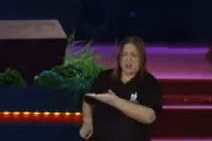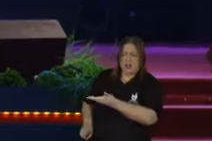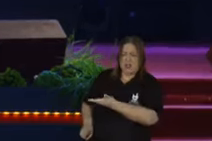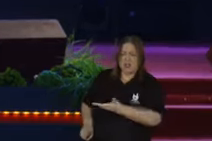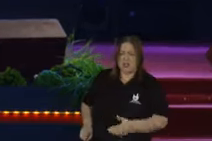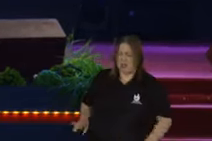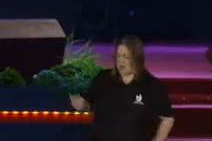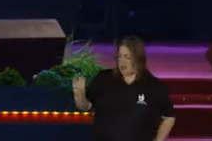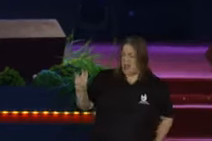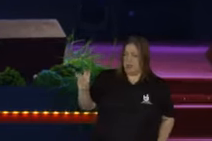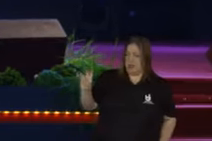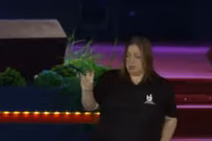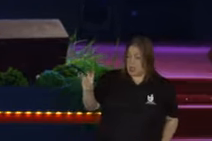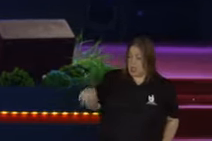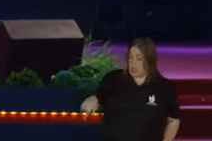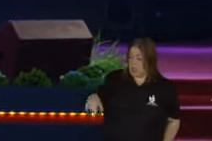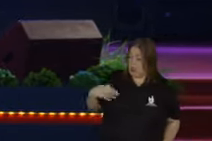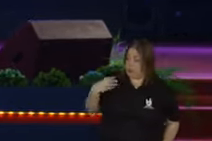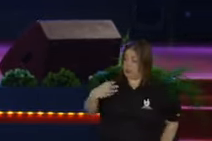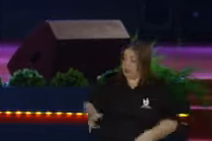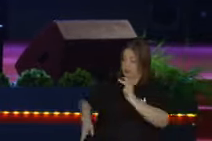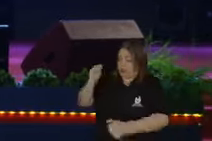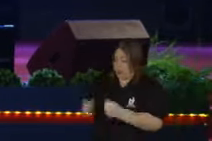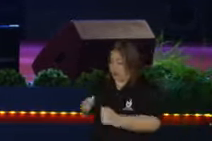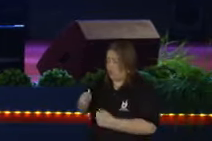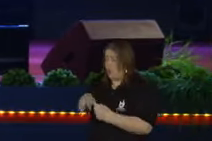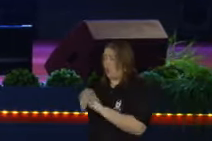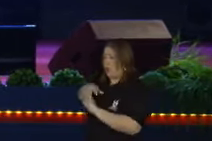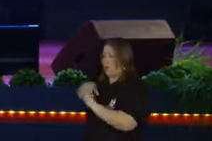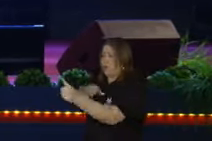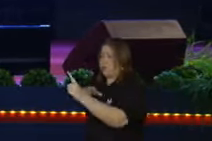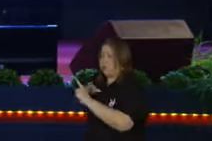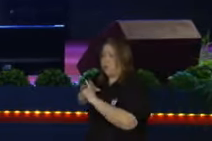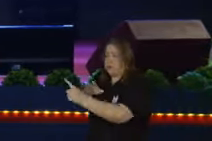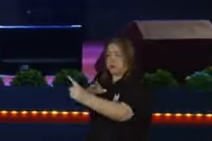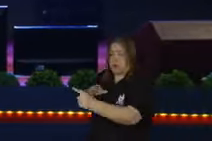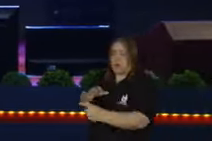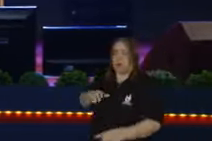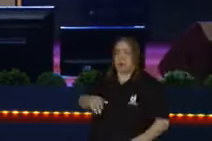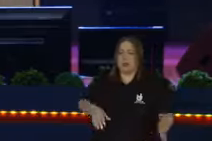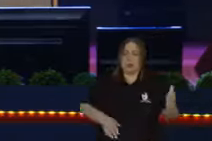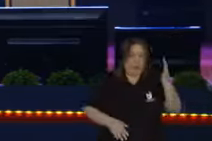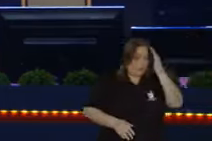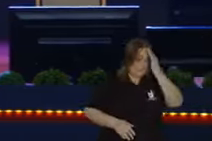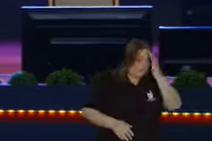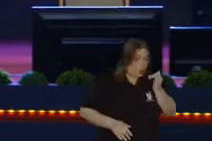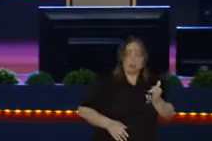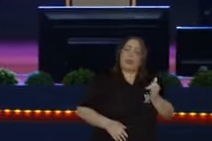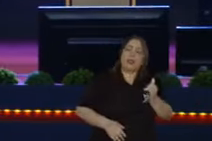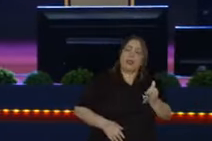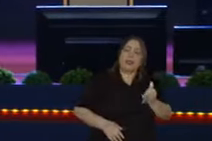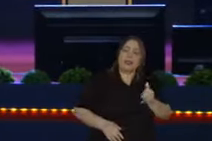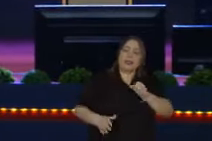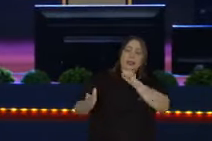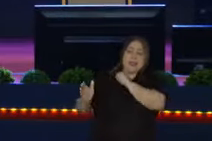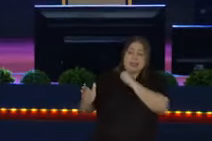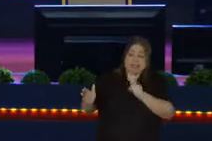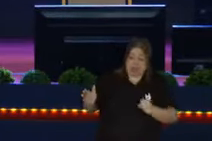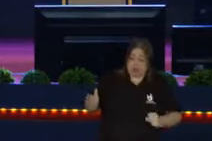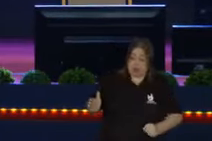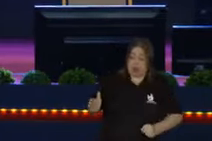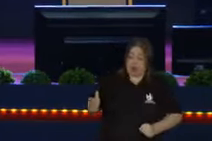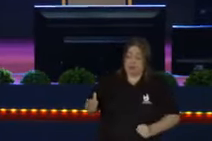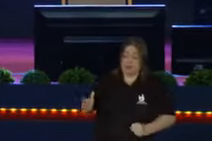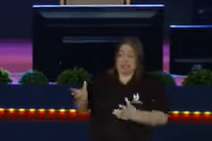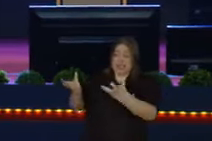7, tuvieron que salir corriendo desnudos, golpeados. El enemigo nos quiere dar, el Señor nos quiere dar esta autoridad